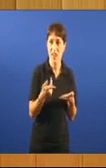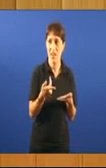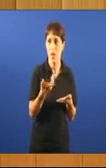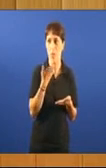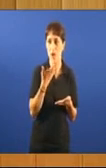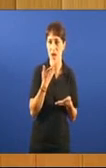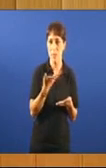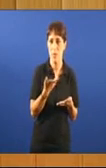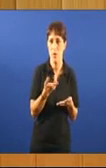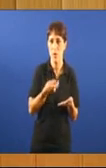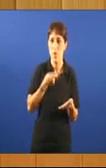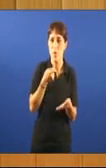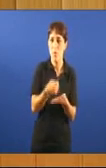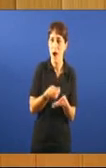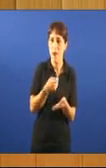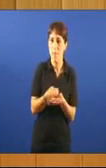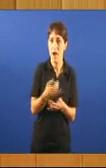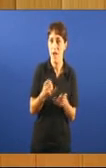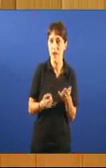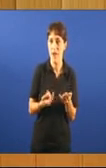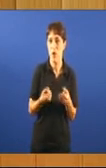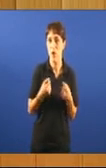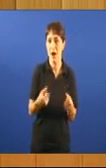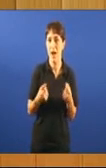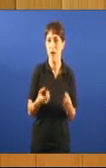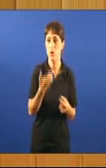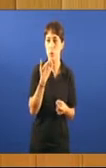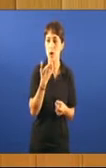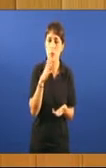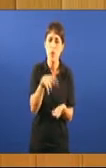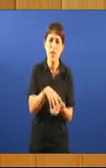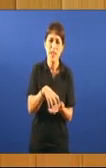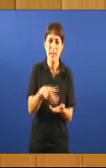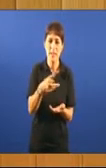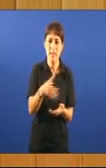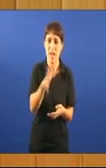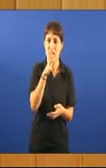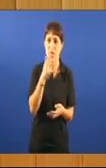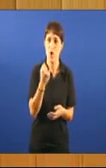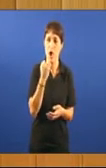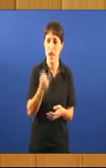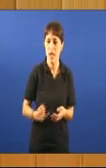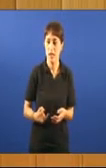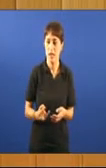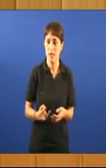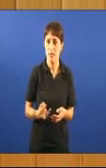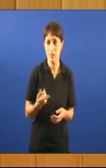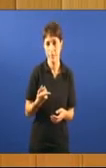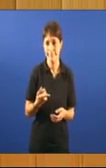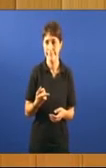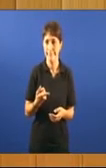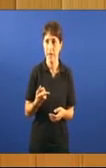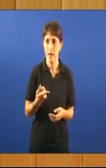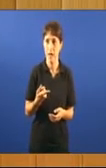chuvia ácida. Os nosos vales asolagados para construir centrais hidroeléctricas mentres os seus habitantes tiñan que emigrar.